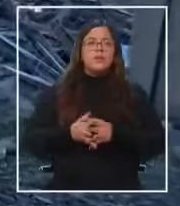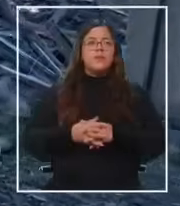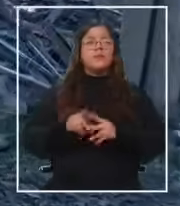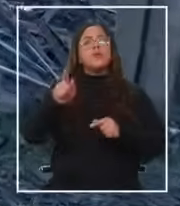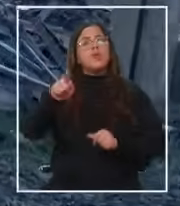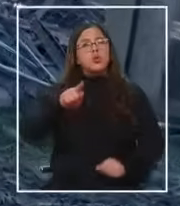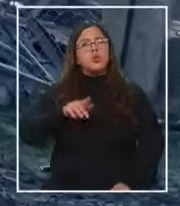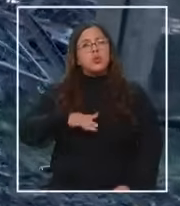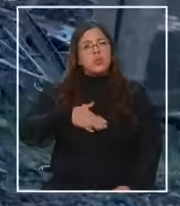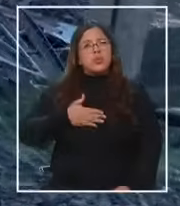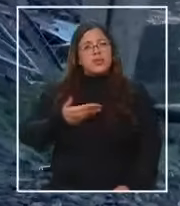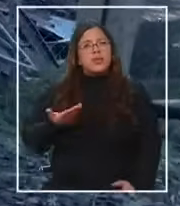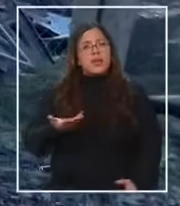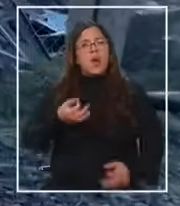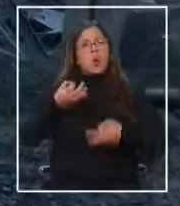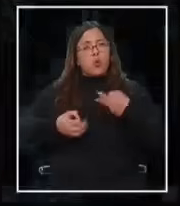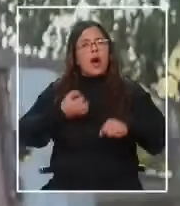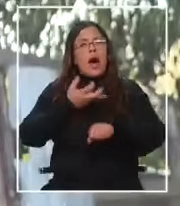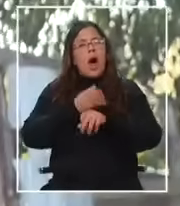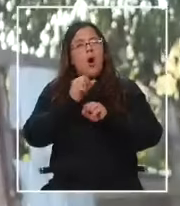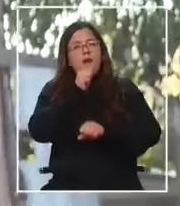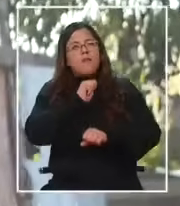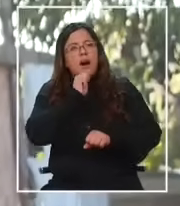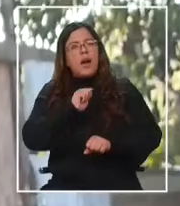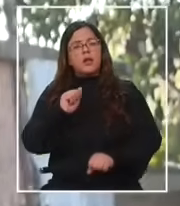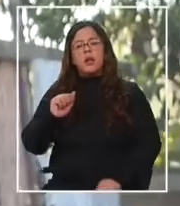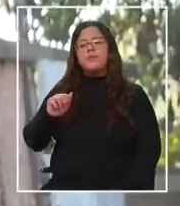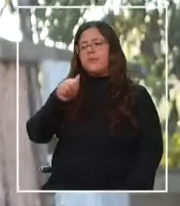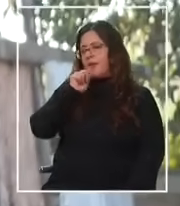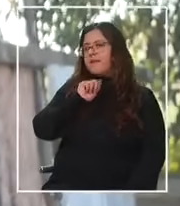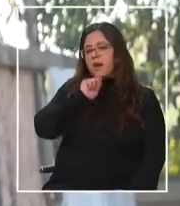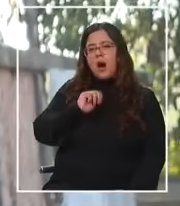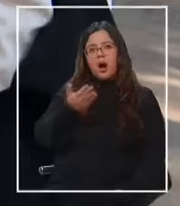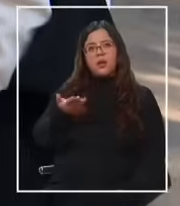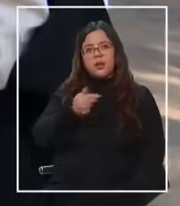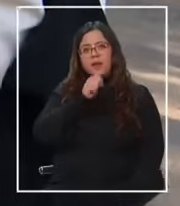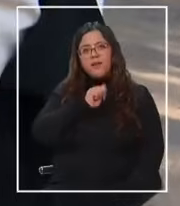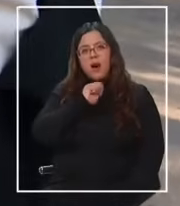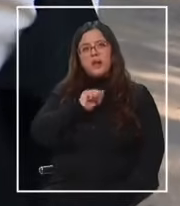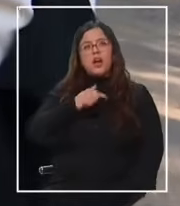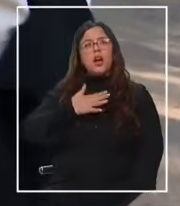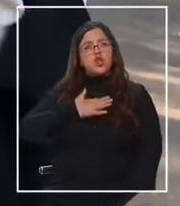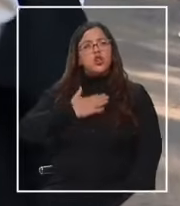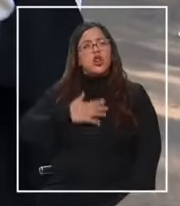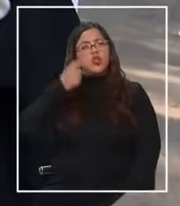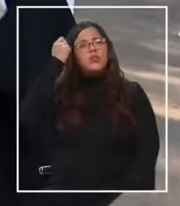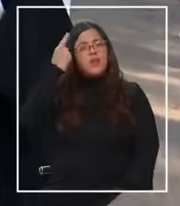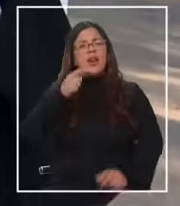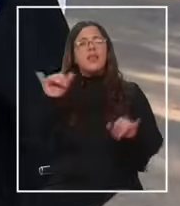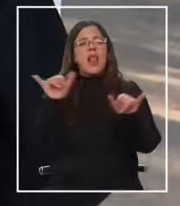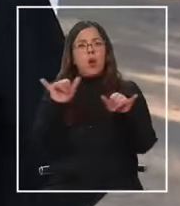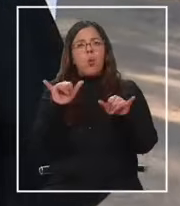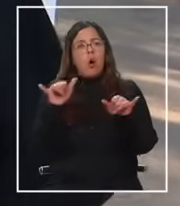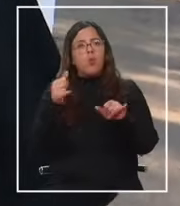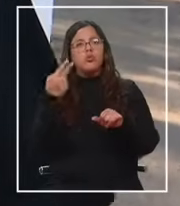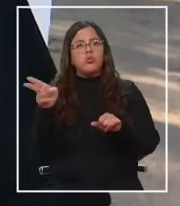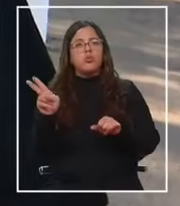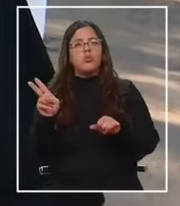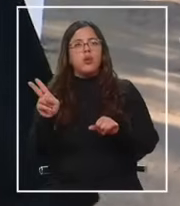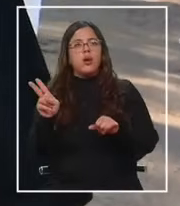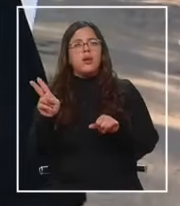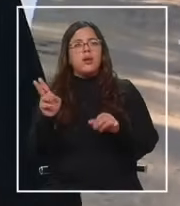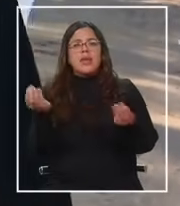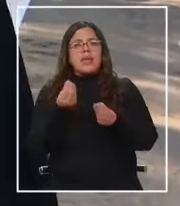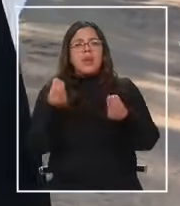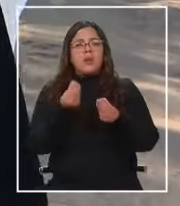¿Sientes tú que se hizo justicia o todavía falta? No, todavía falta. Quiero saber del bebé, eso quiero. Quiero